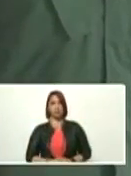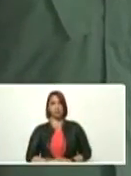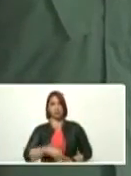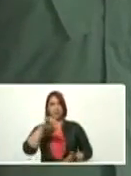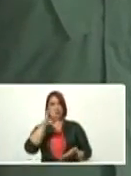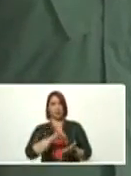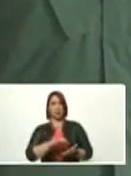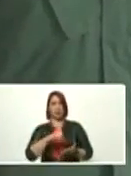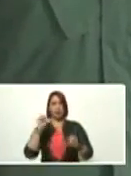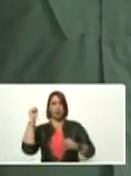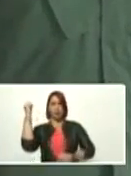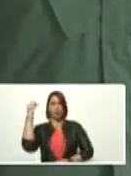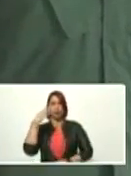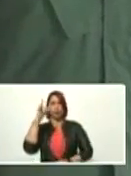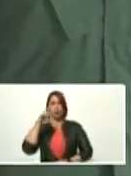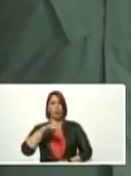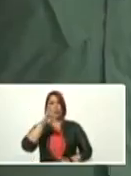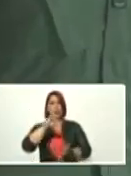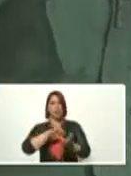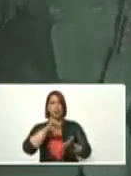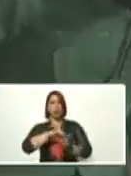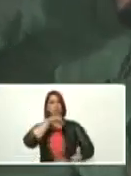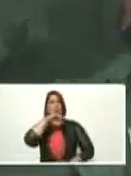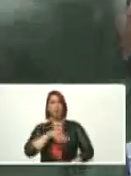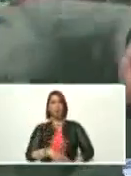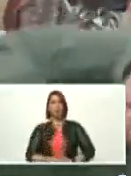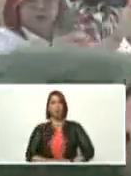Centro de luces, centro de historia.